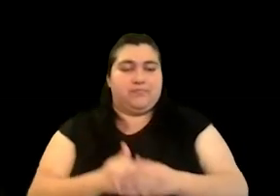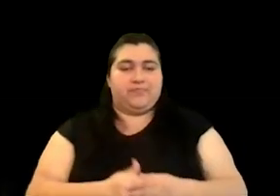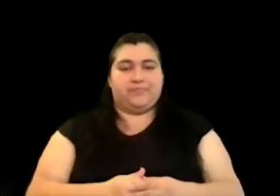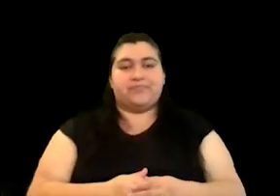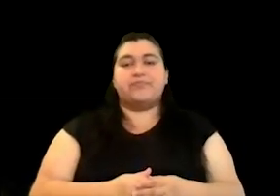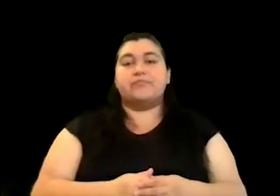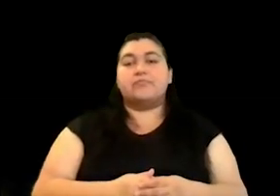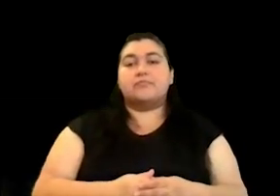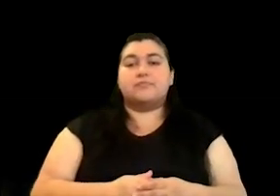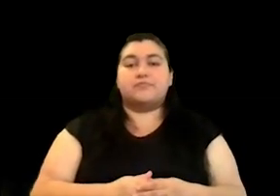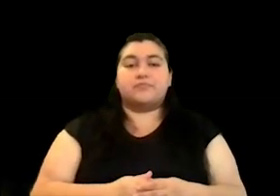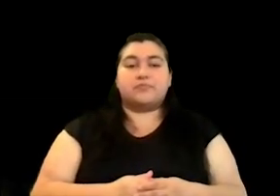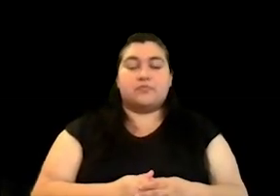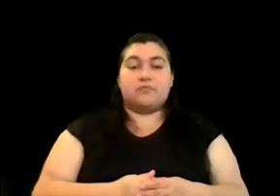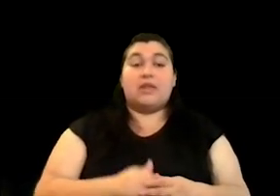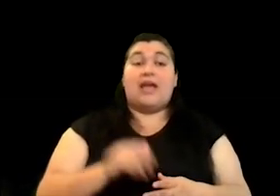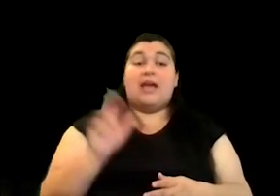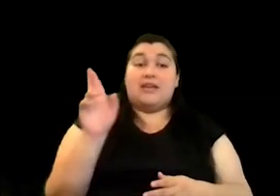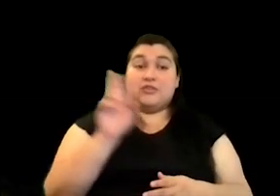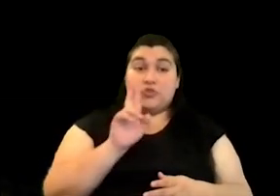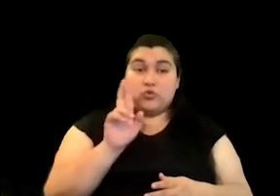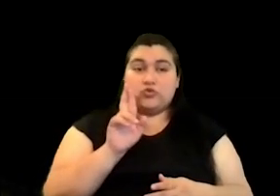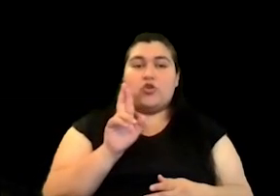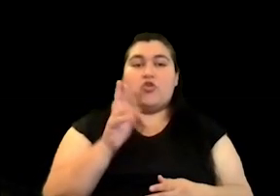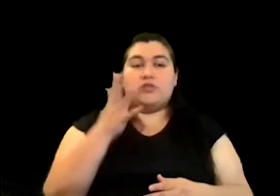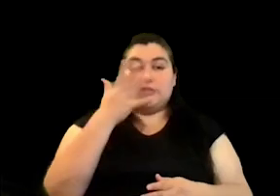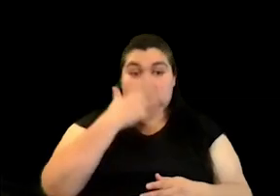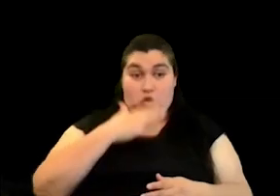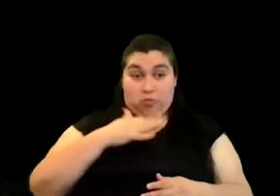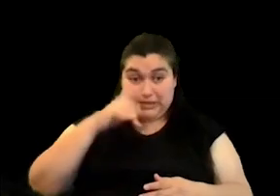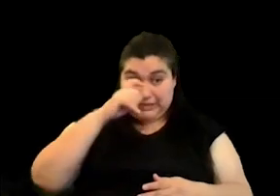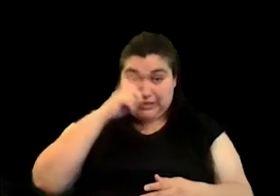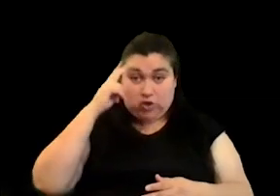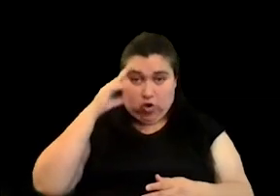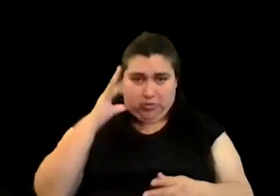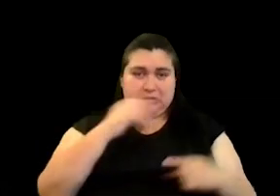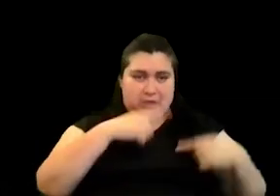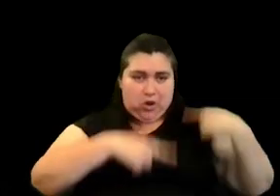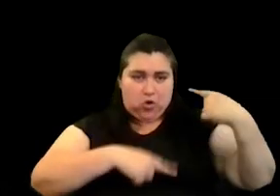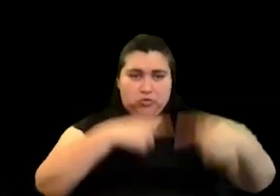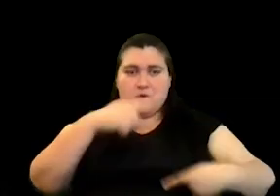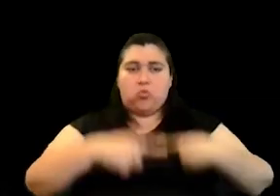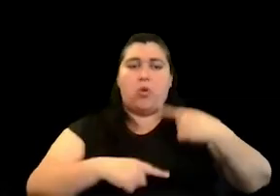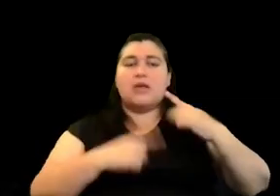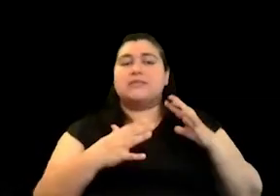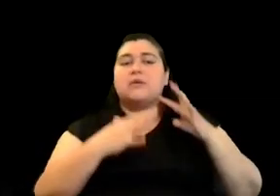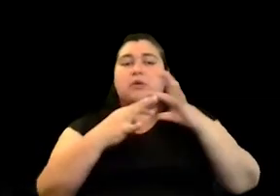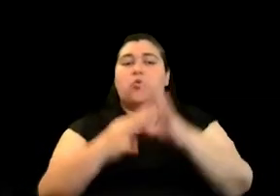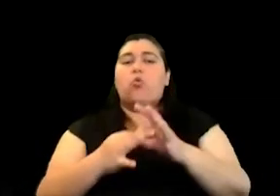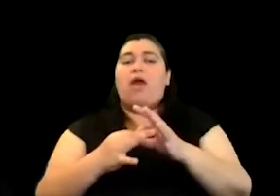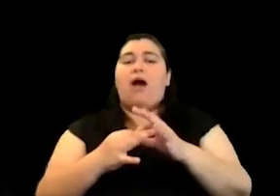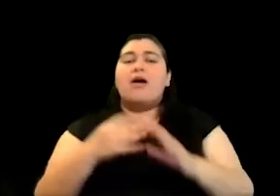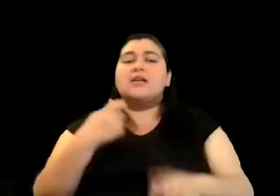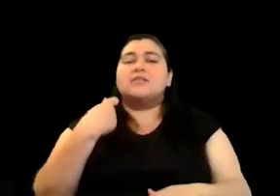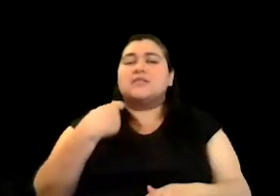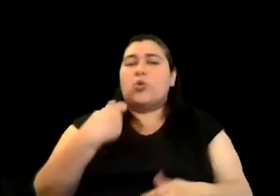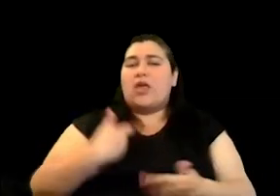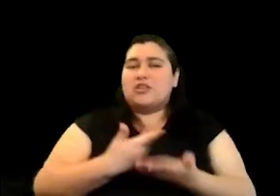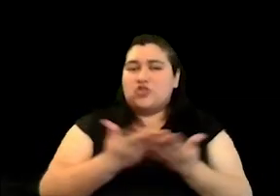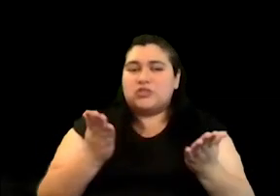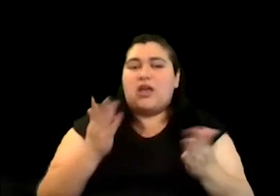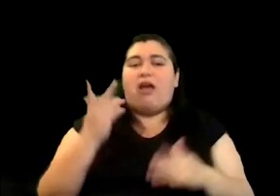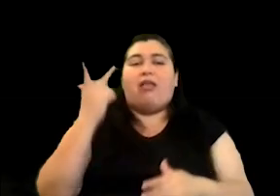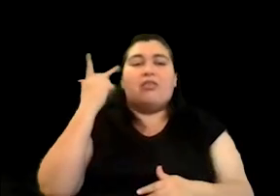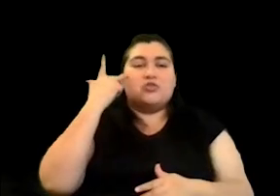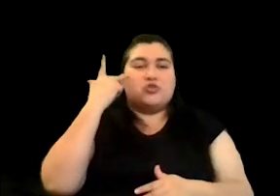Siguiendo la resolución 5790, se vincula a Seguridad Social, publicada el 18 de